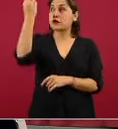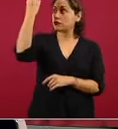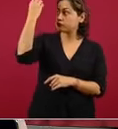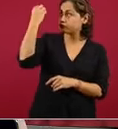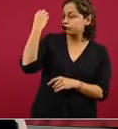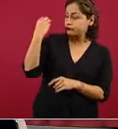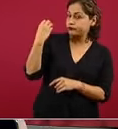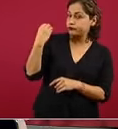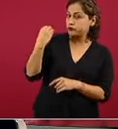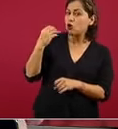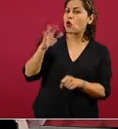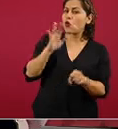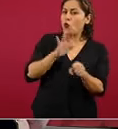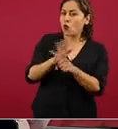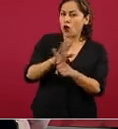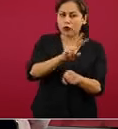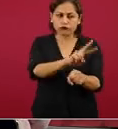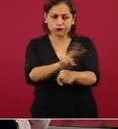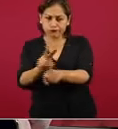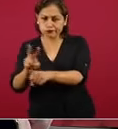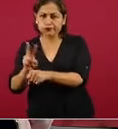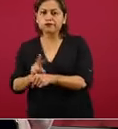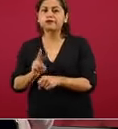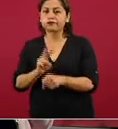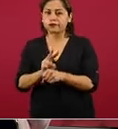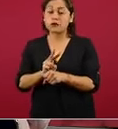riesgo tiene su